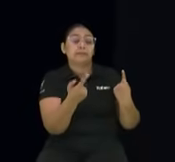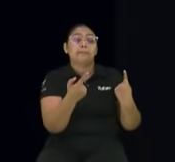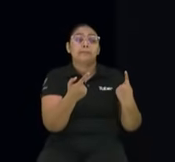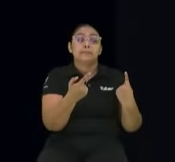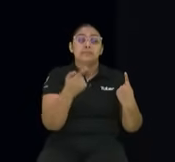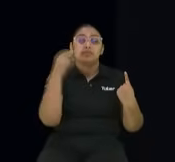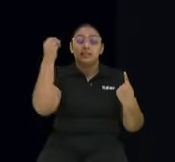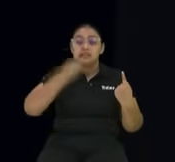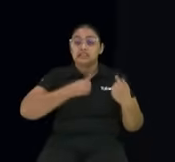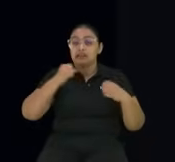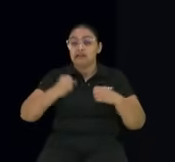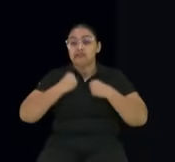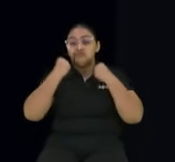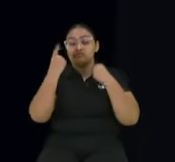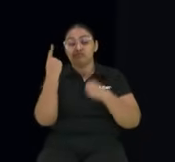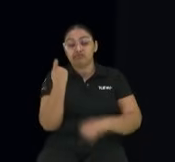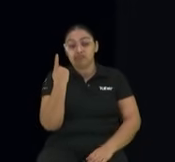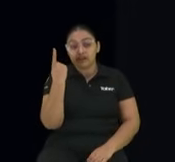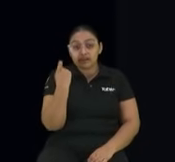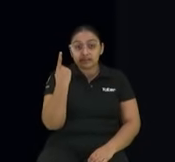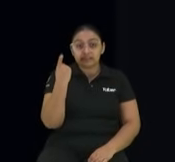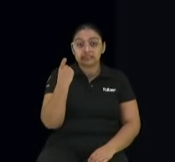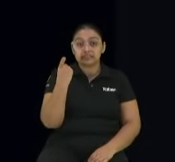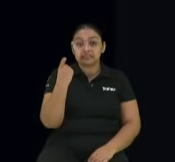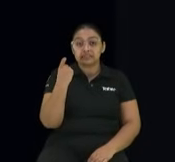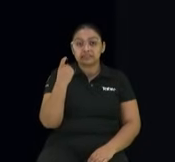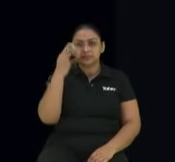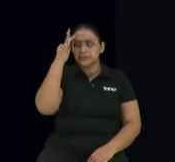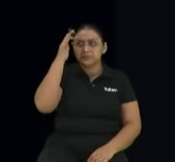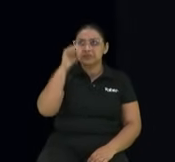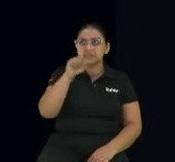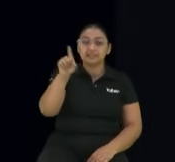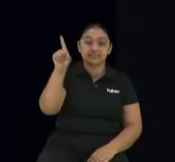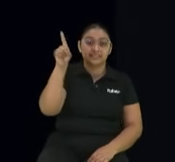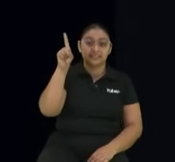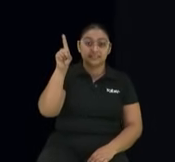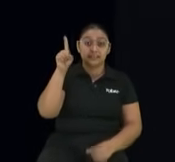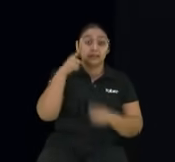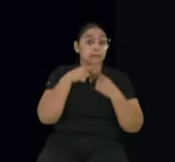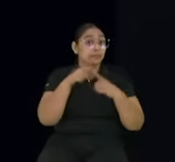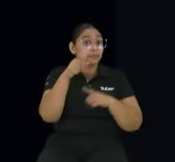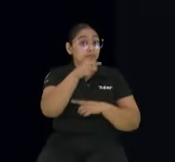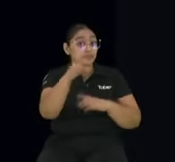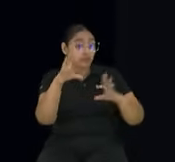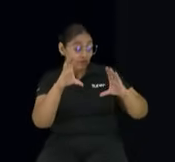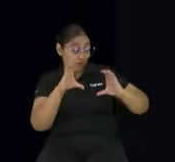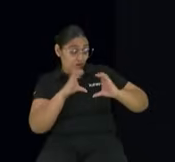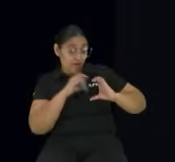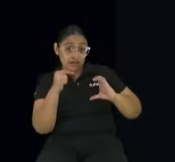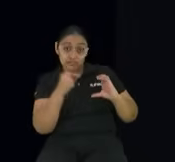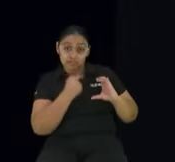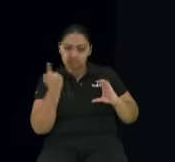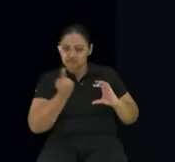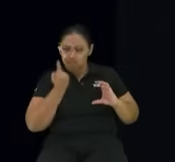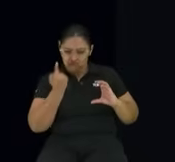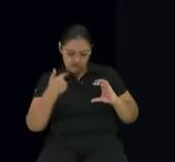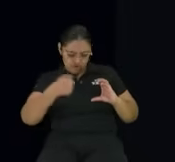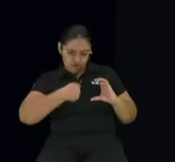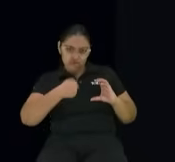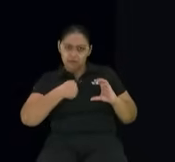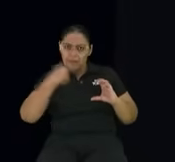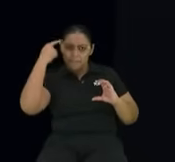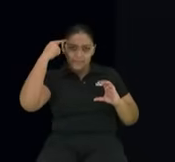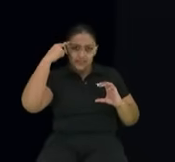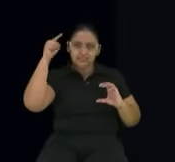no fortalecida o débil niega la fe pero cuando usted en su corazón usted solito pueda decir yo sé en quién